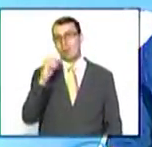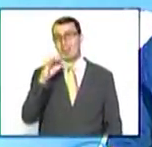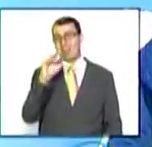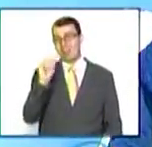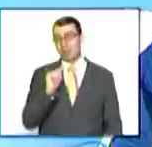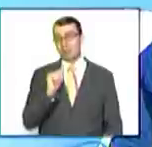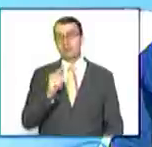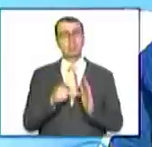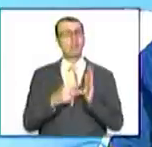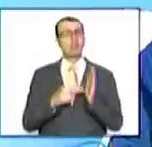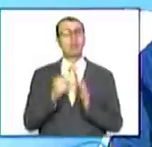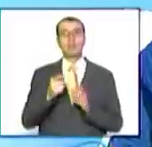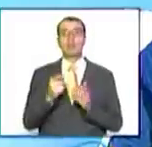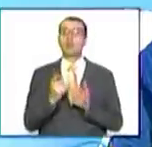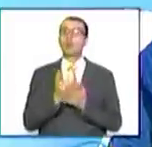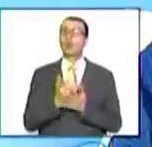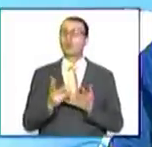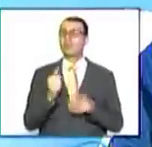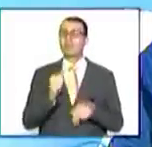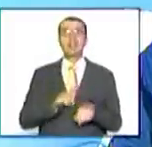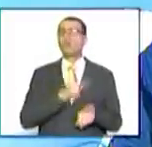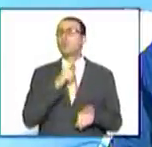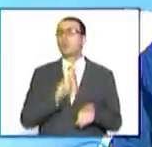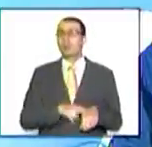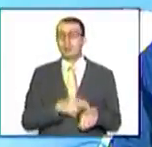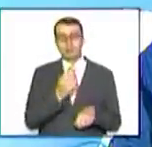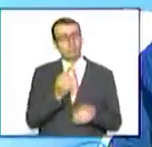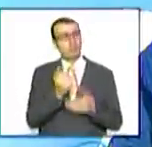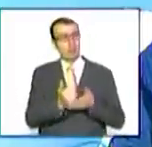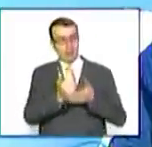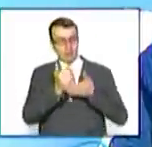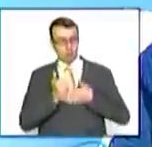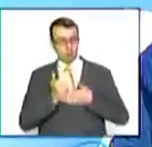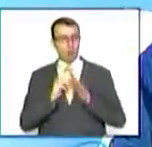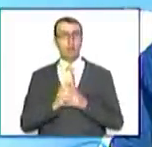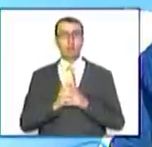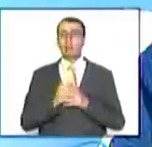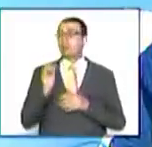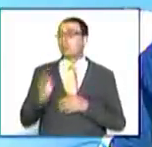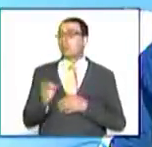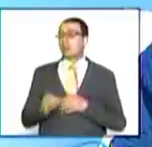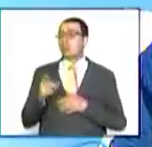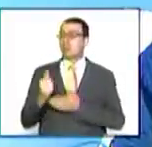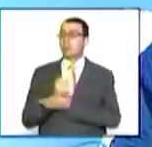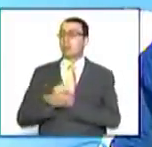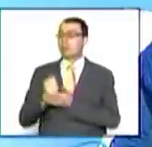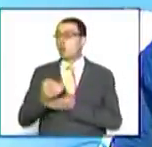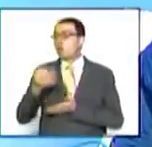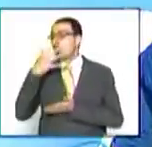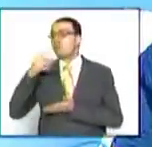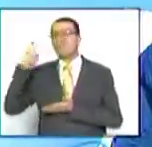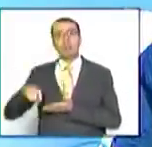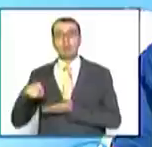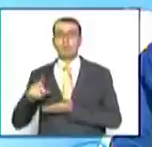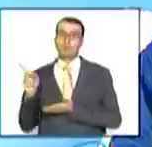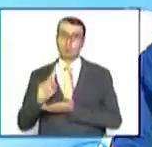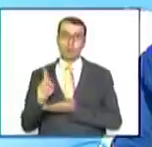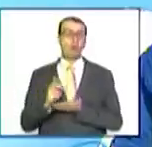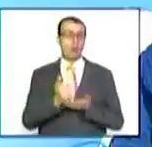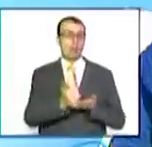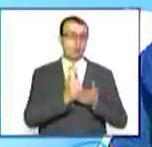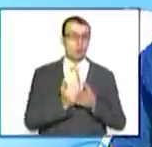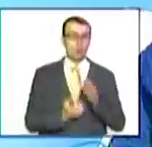pueden ayudar. No siempre tenemos que depender de una pastica para el manejo de la enfermedad. A uno le llama la